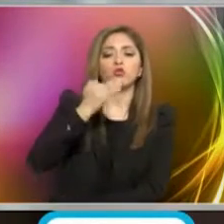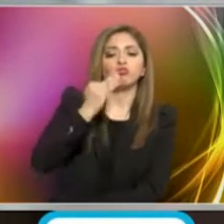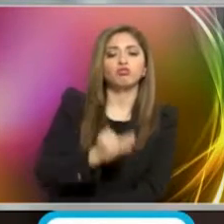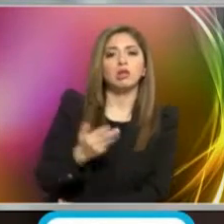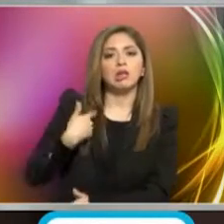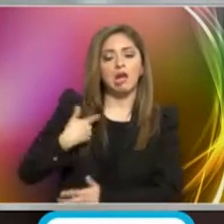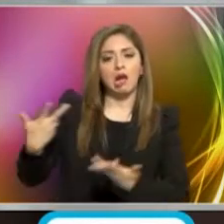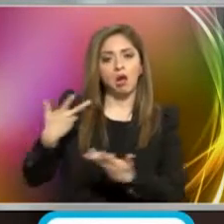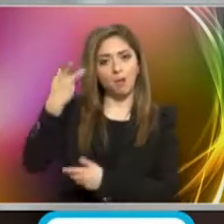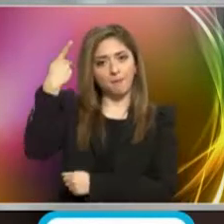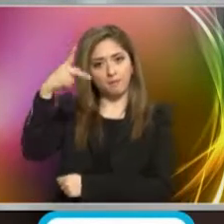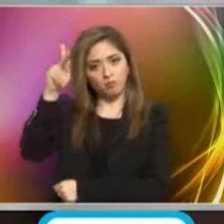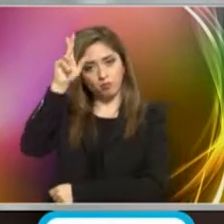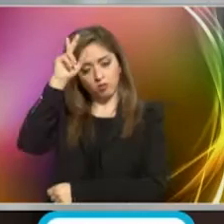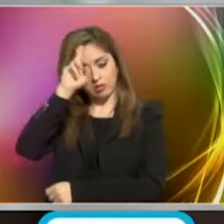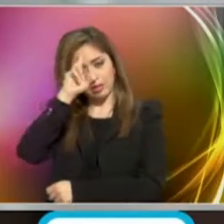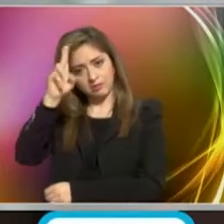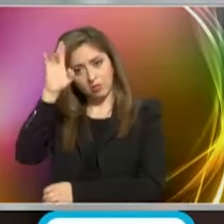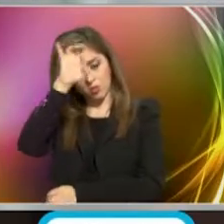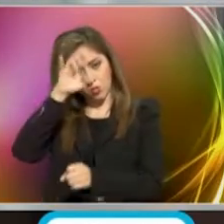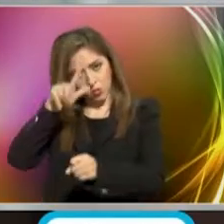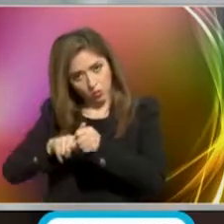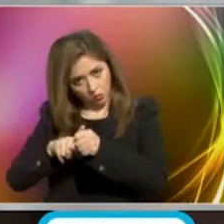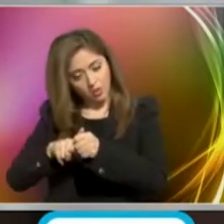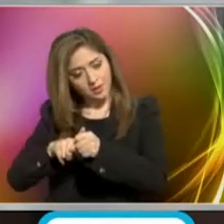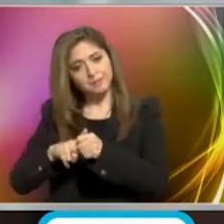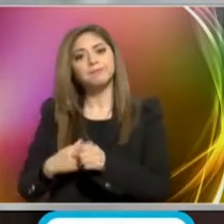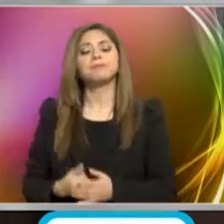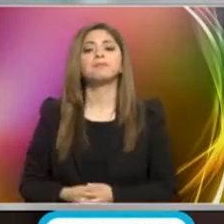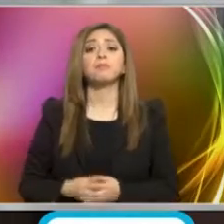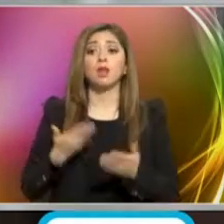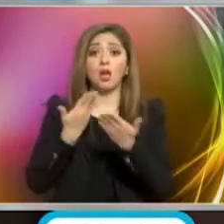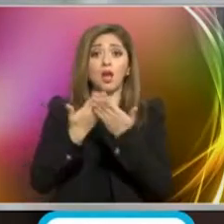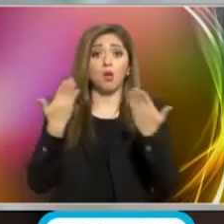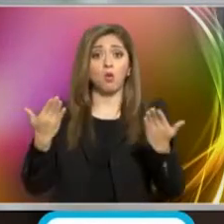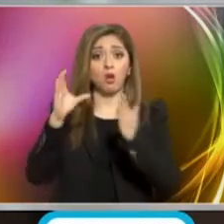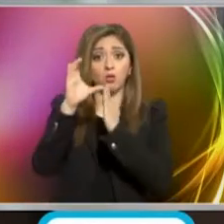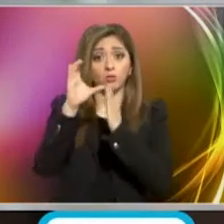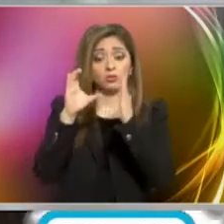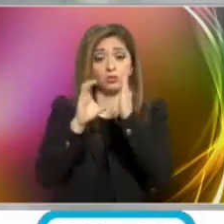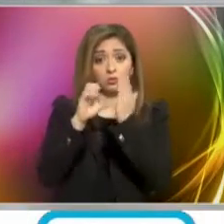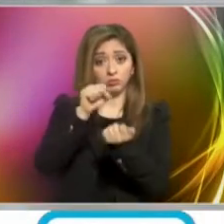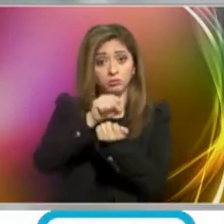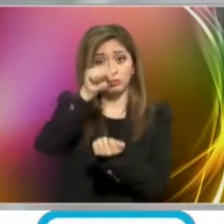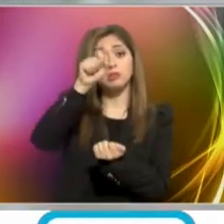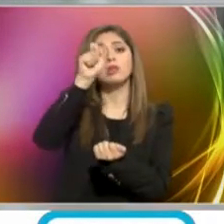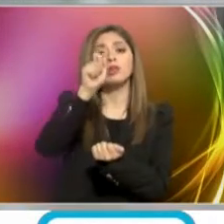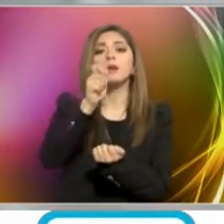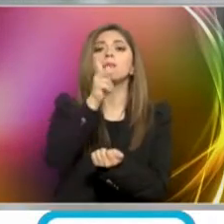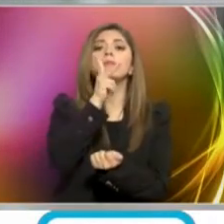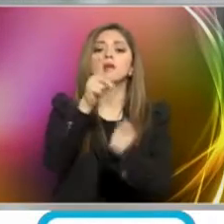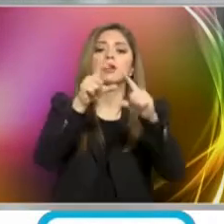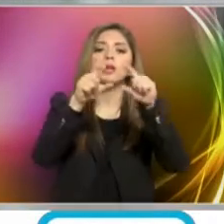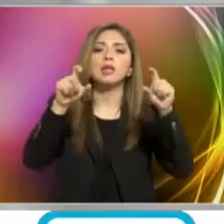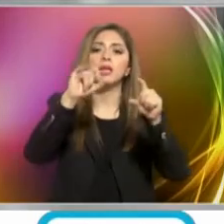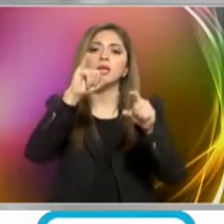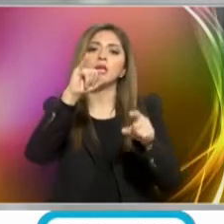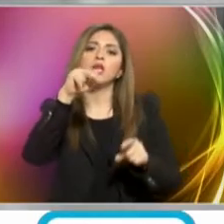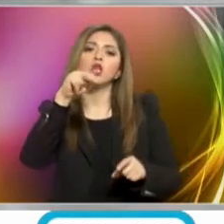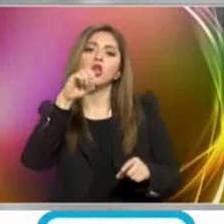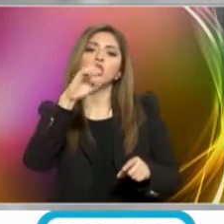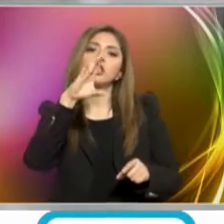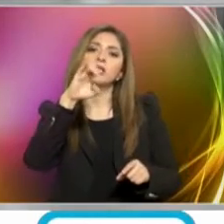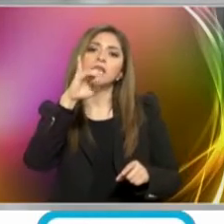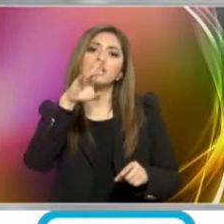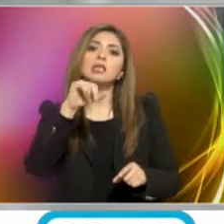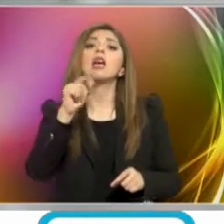cuando yo ya estaba en la Constitución, ahora está claro la presunción de inocencia, ¿sí? Y el derecho